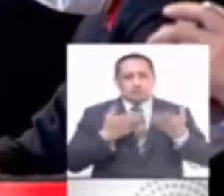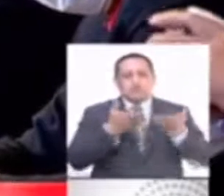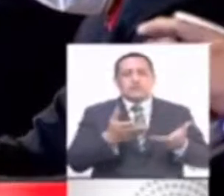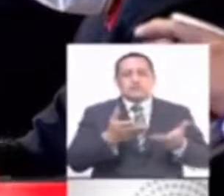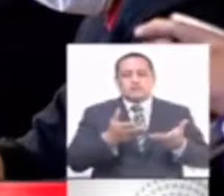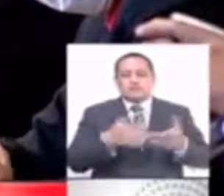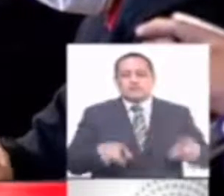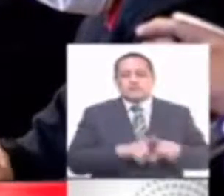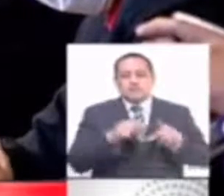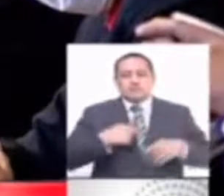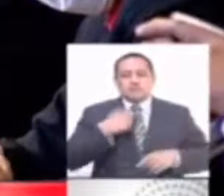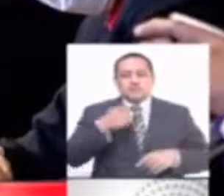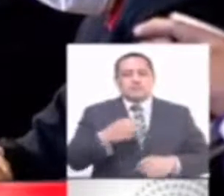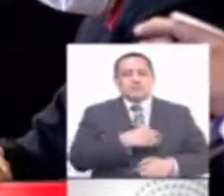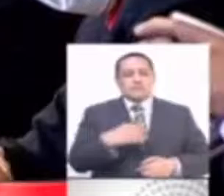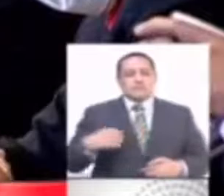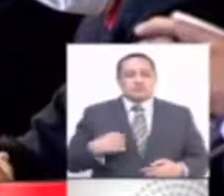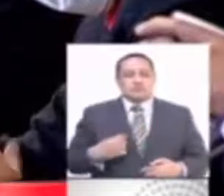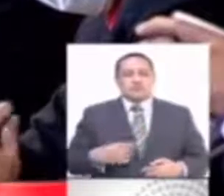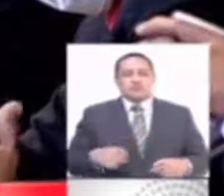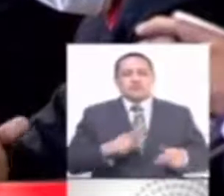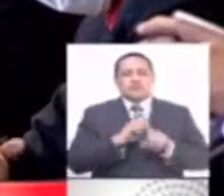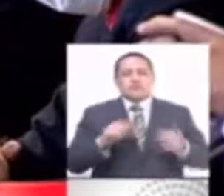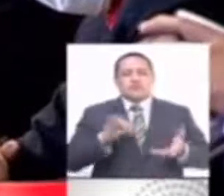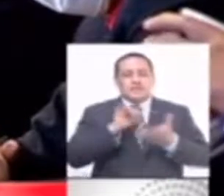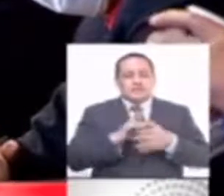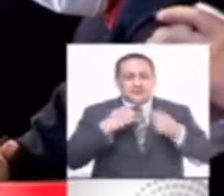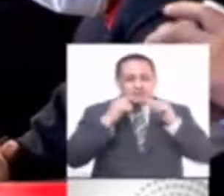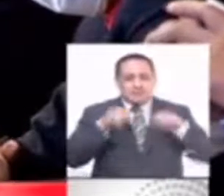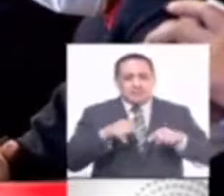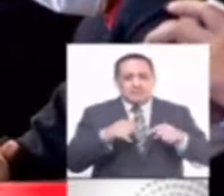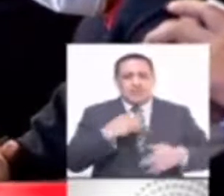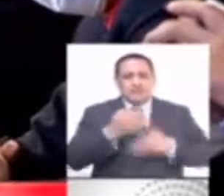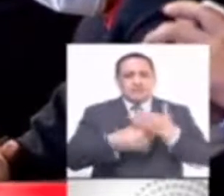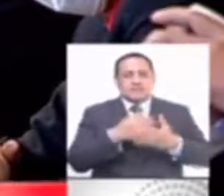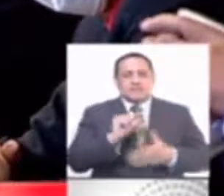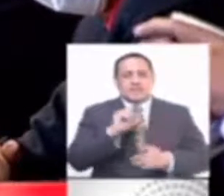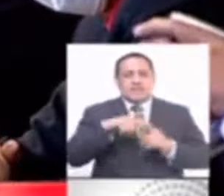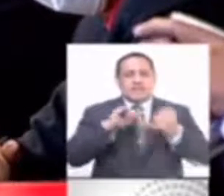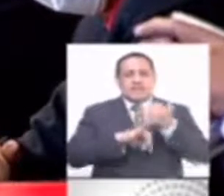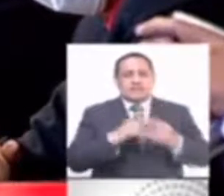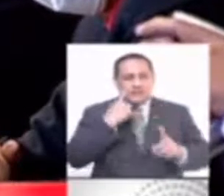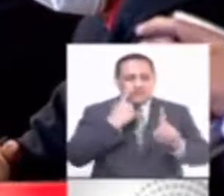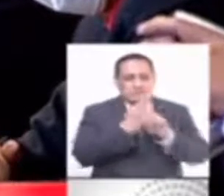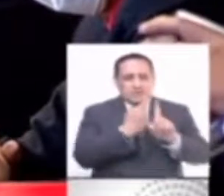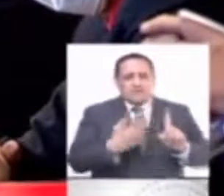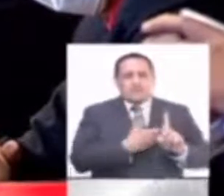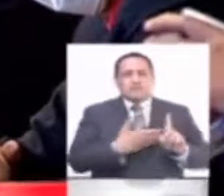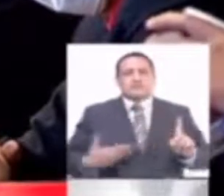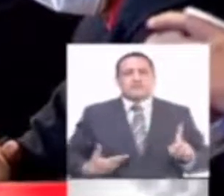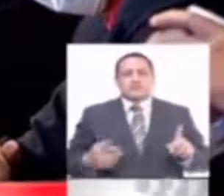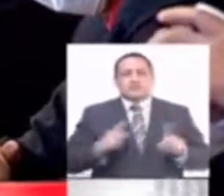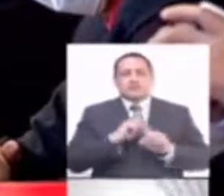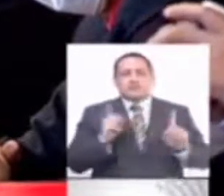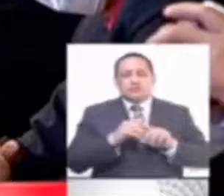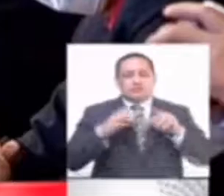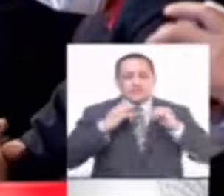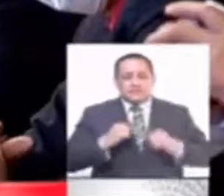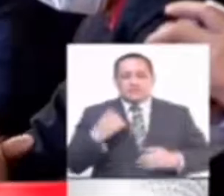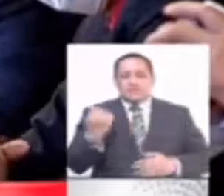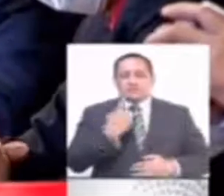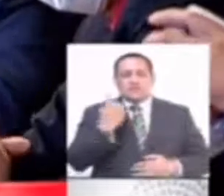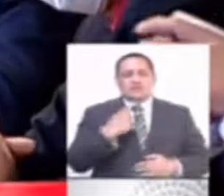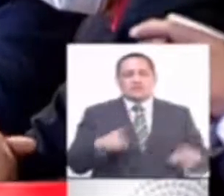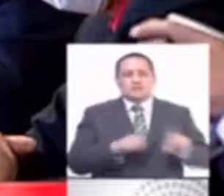usted. Usted, señor ministro, es el que debió llevar las actas directamente al presidente, no el secretario